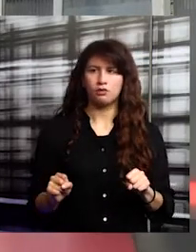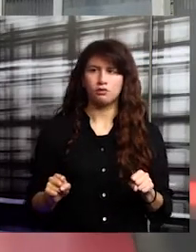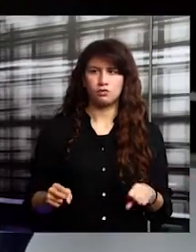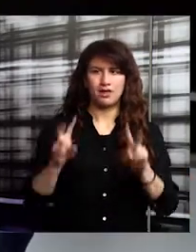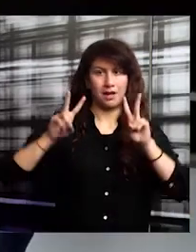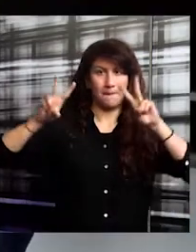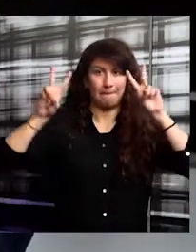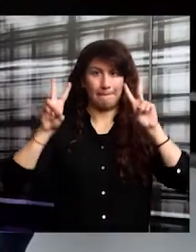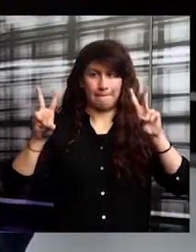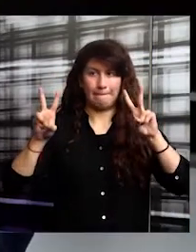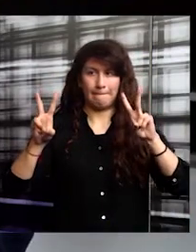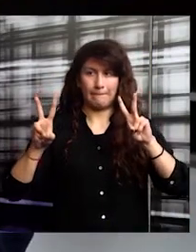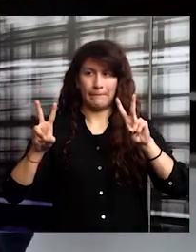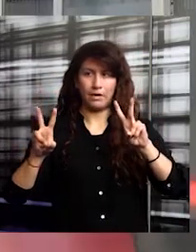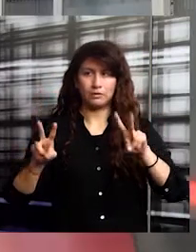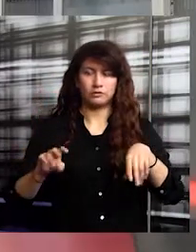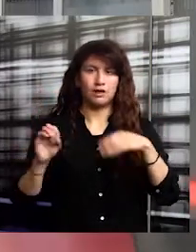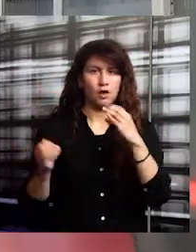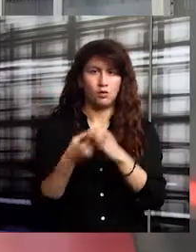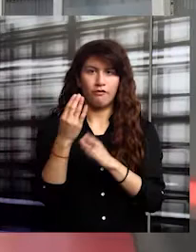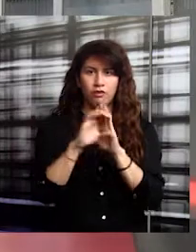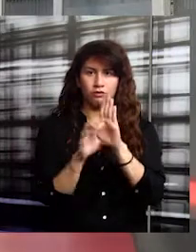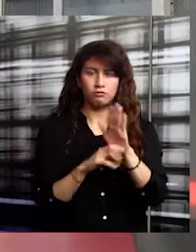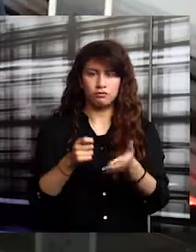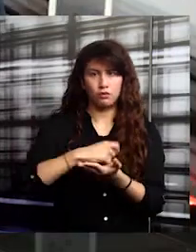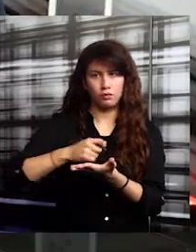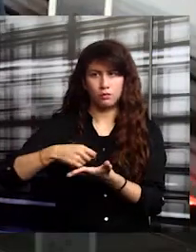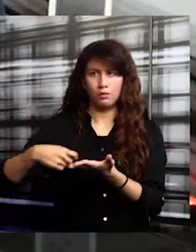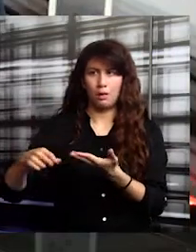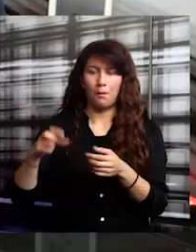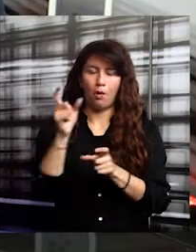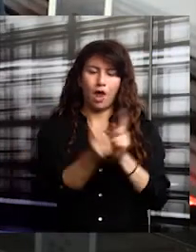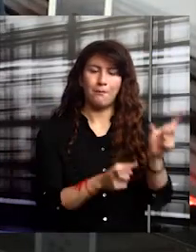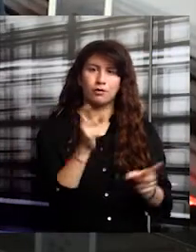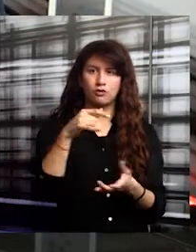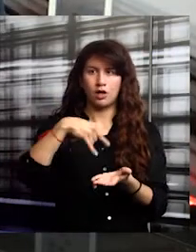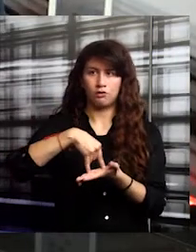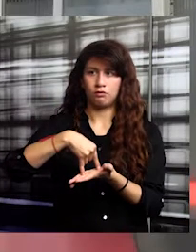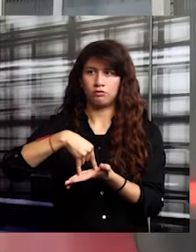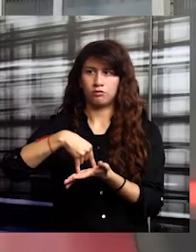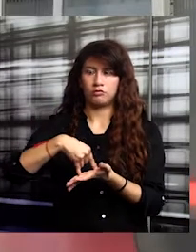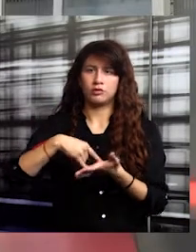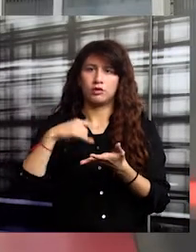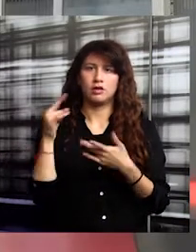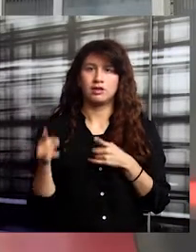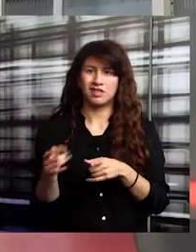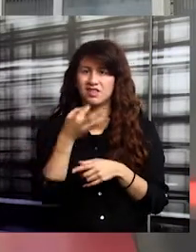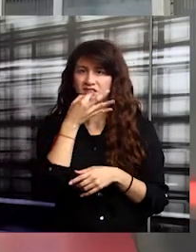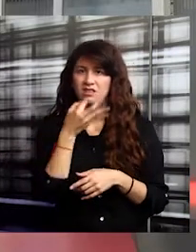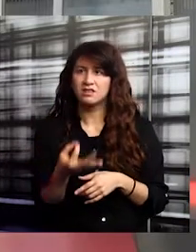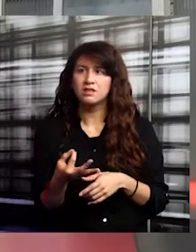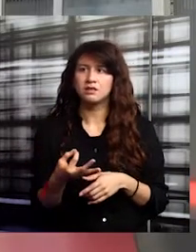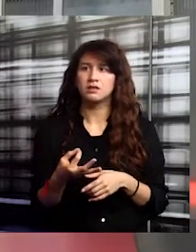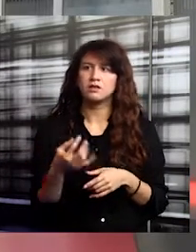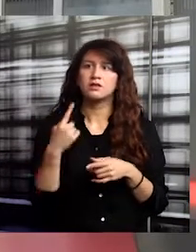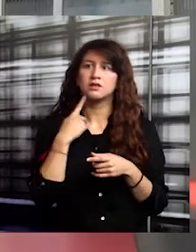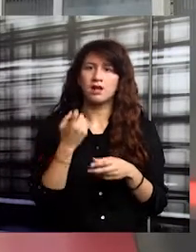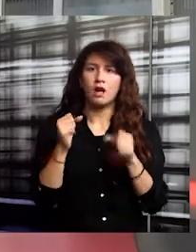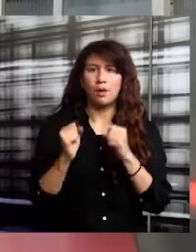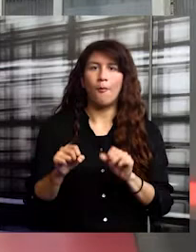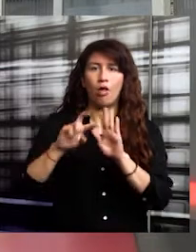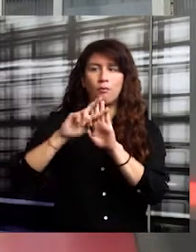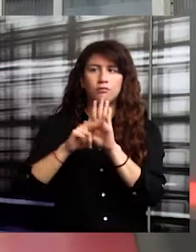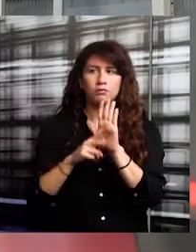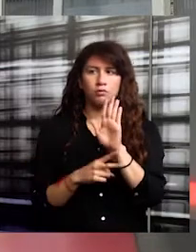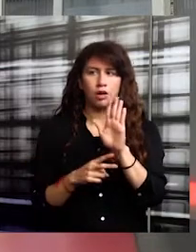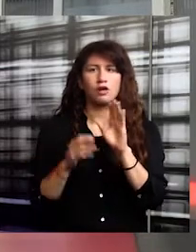constitución firmado por los parlamentarios, se establece que obviamente se deben hacer las modificaciones y normas legales que